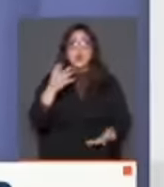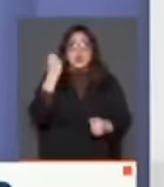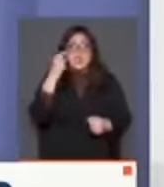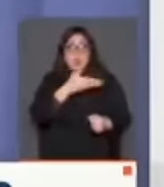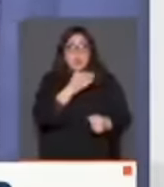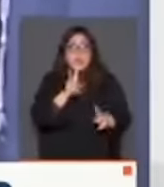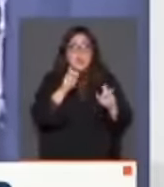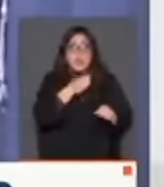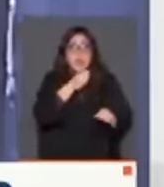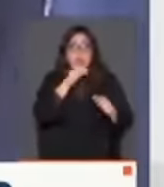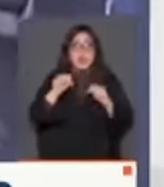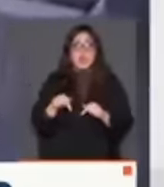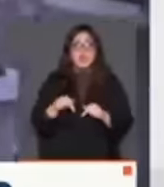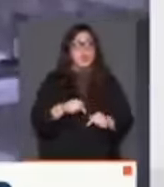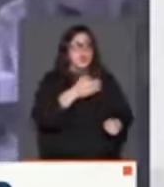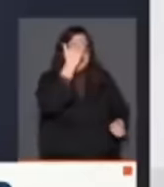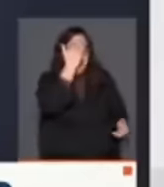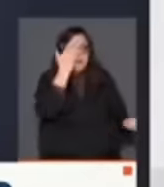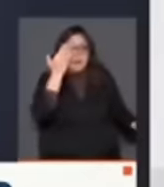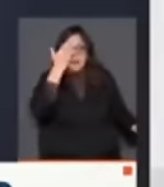esta? Por no, favor, muy malo.